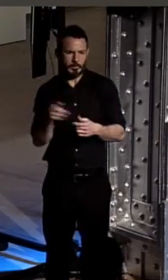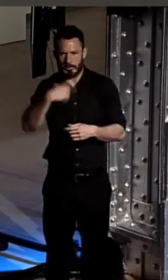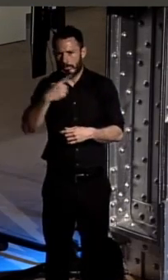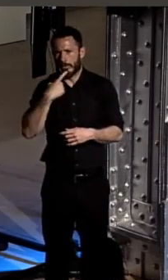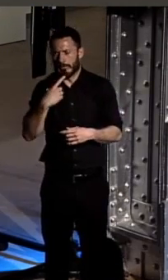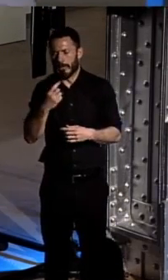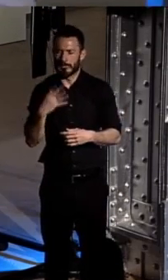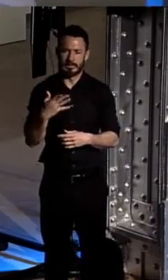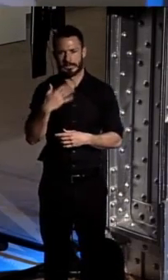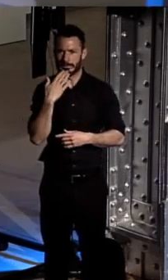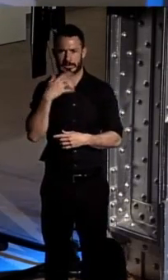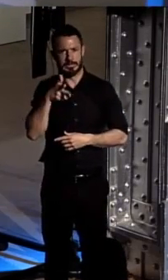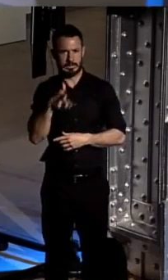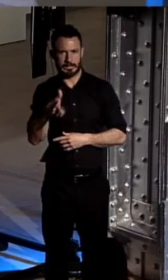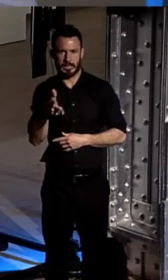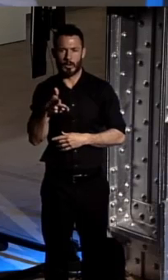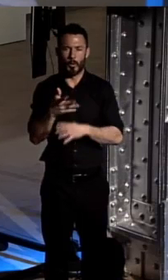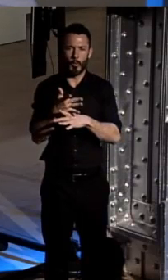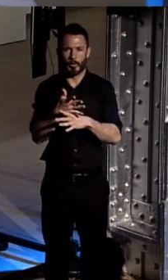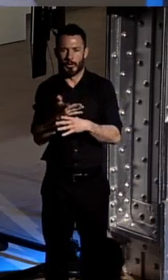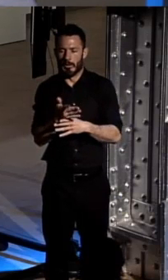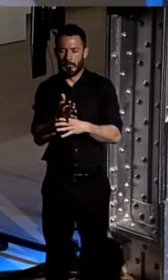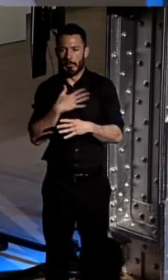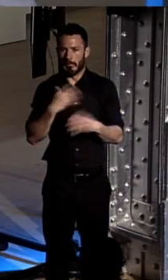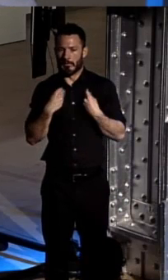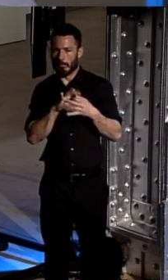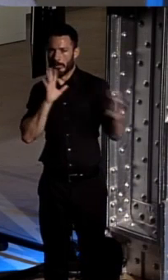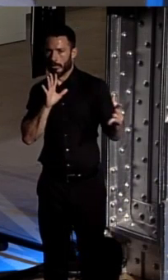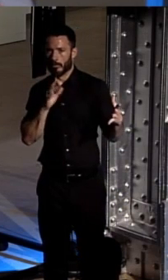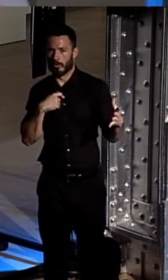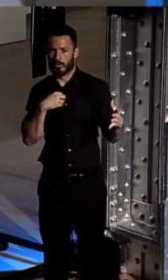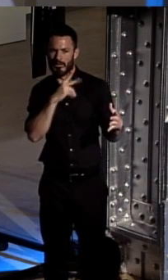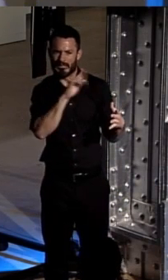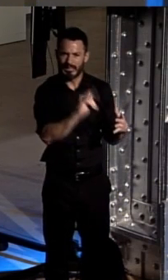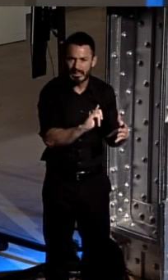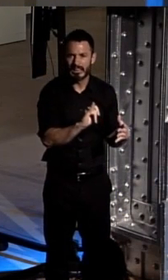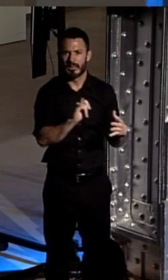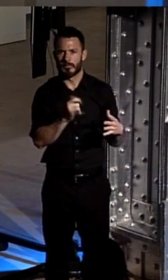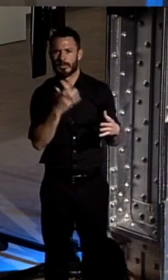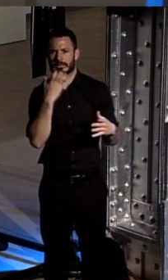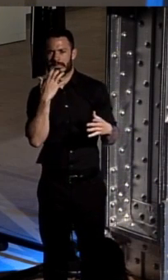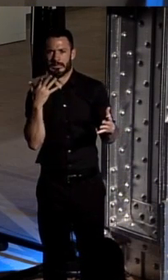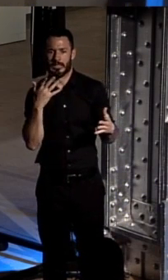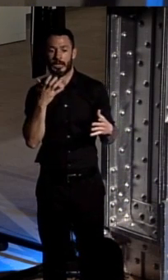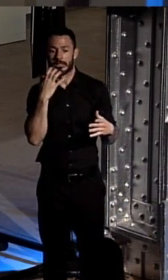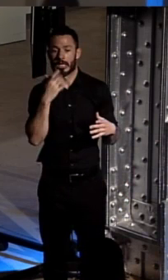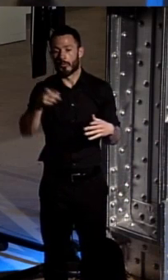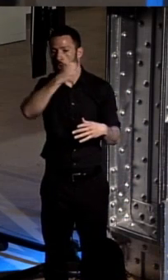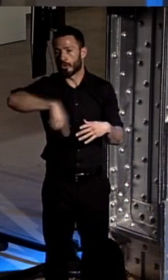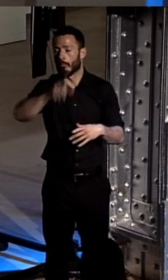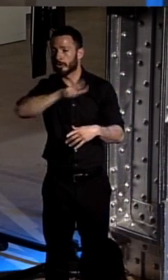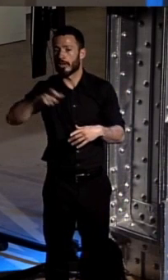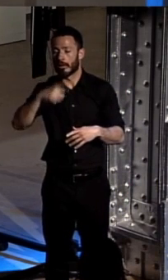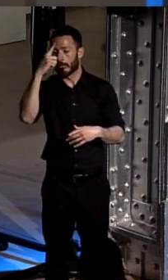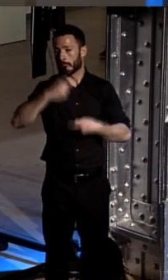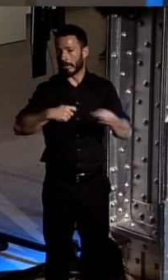es en todo caso un chiste, es un juego, pero es un juego que no tiene nada que ver con mi vida porque yo no ando llamando a la gente Kiki. Dicho sea de paso, salvo que ustedes sean gente de marketing, es